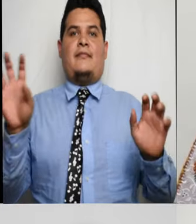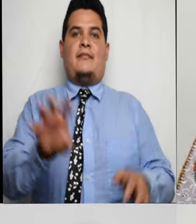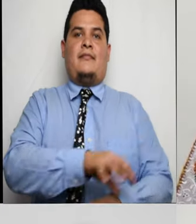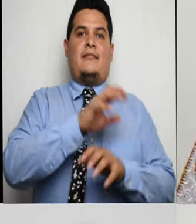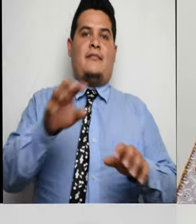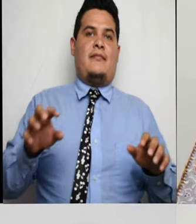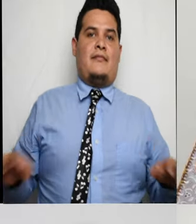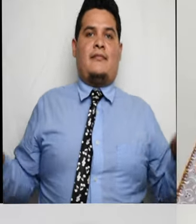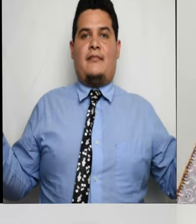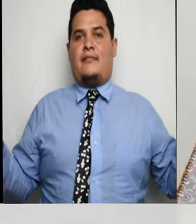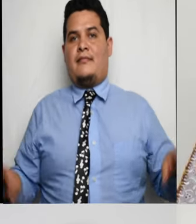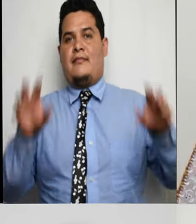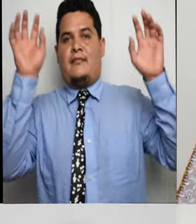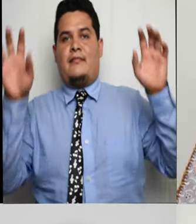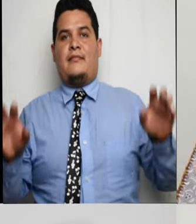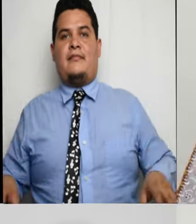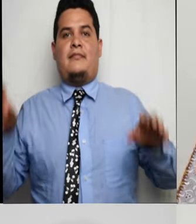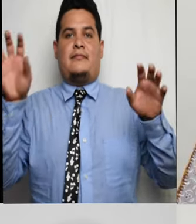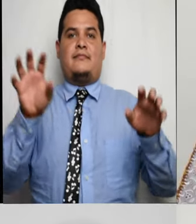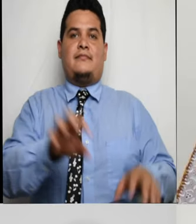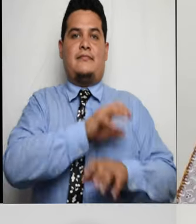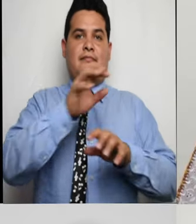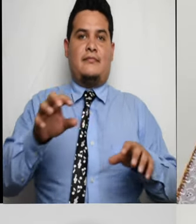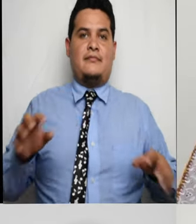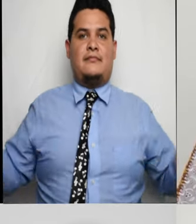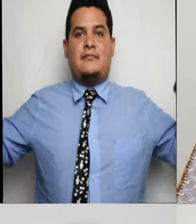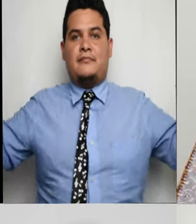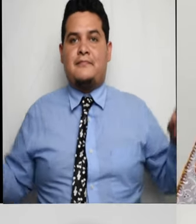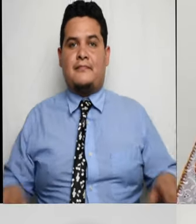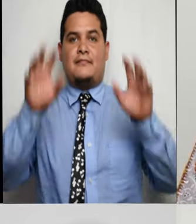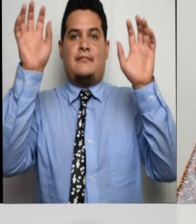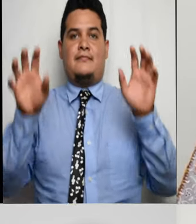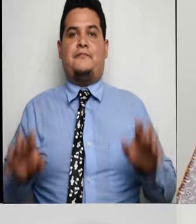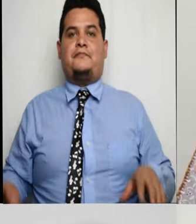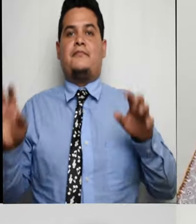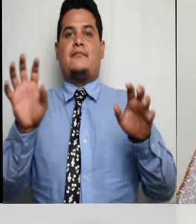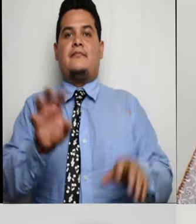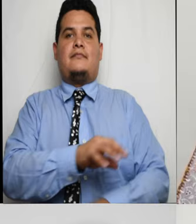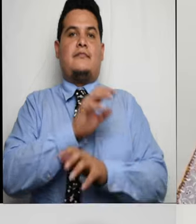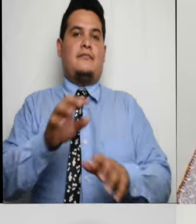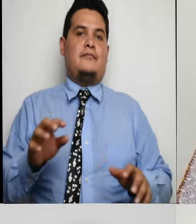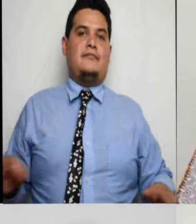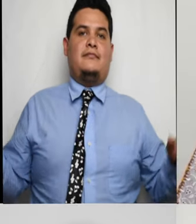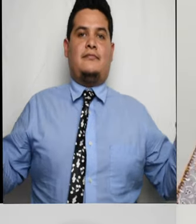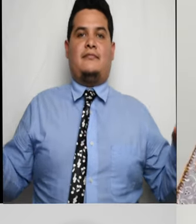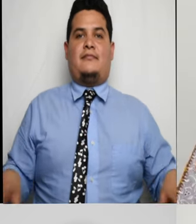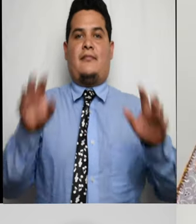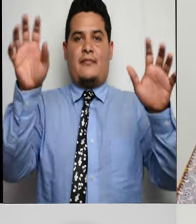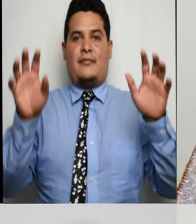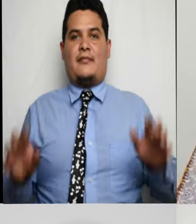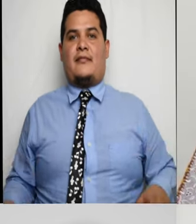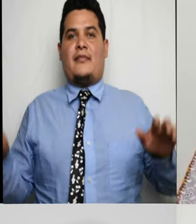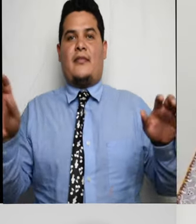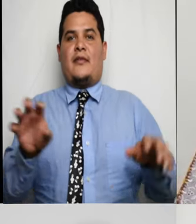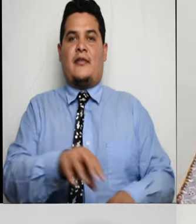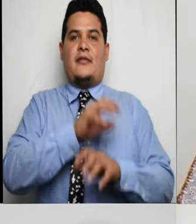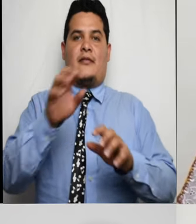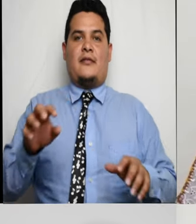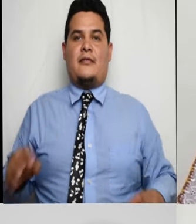tan solo el honor su alma idea, y el altar de la patria